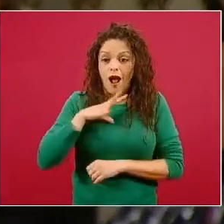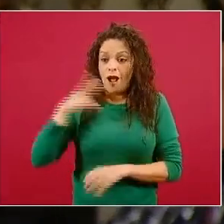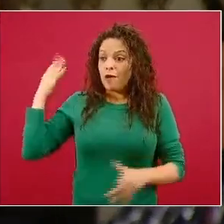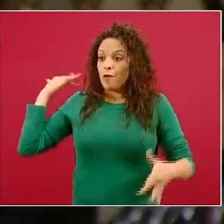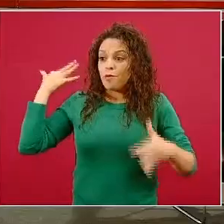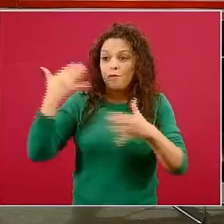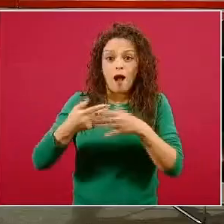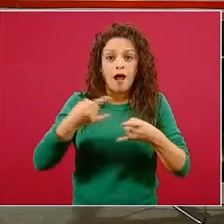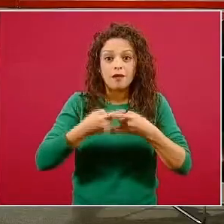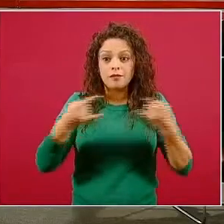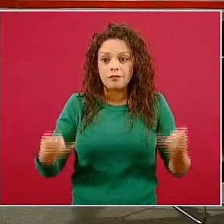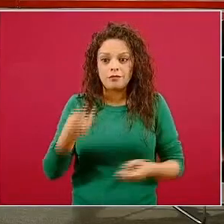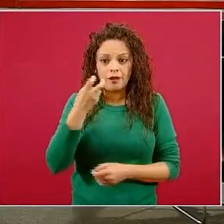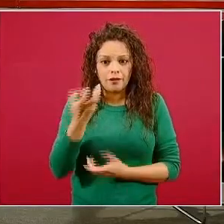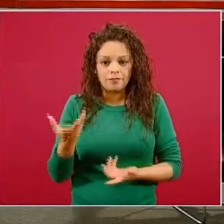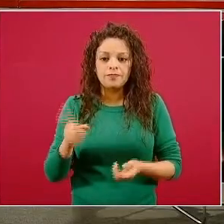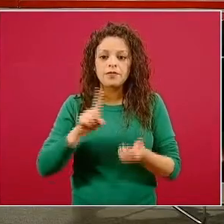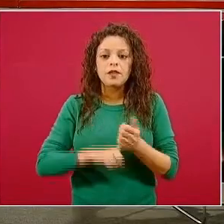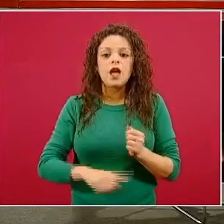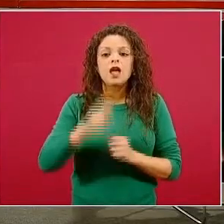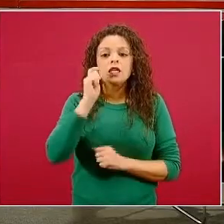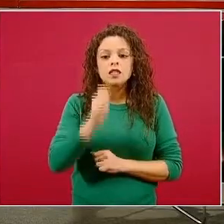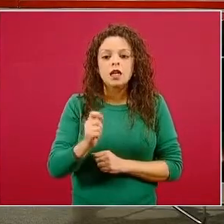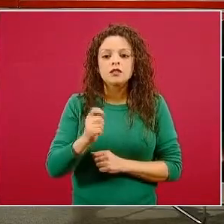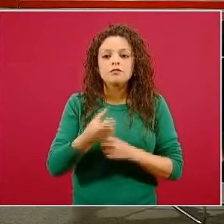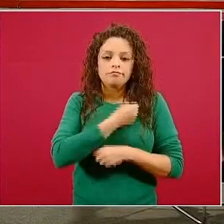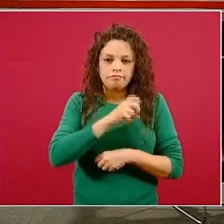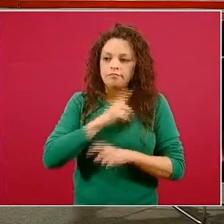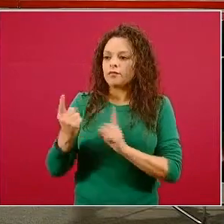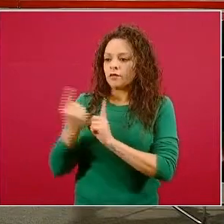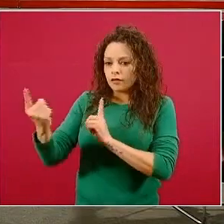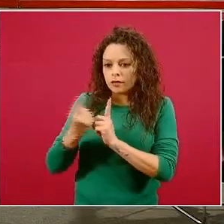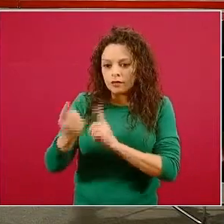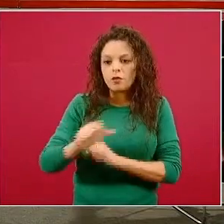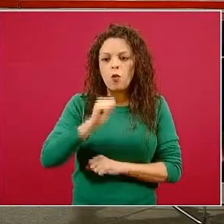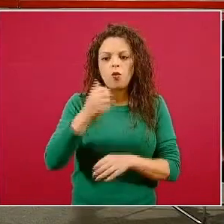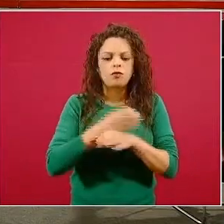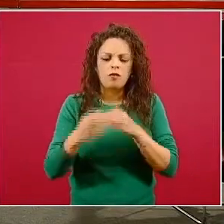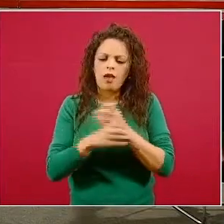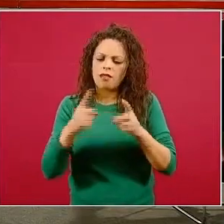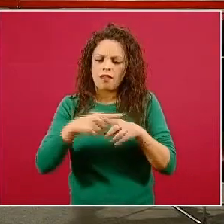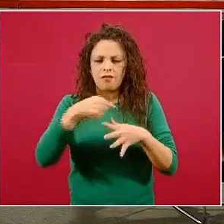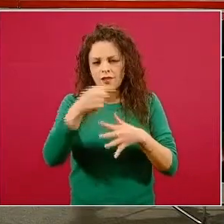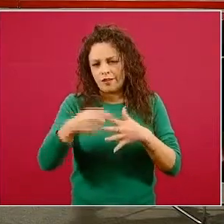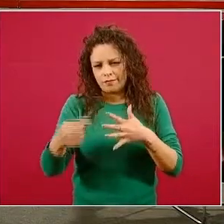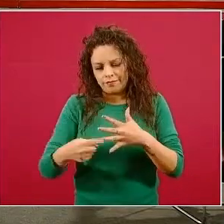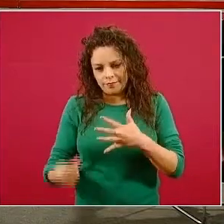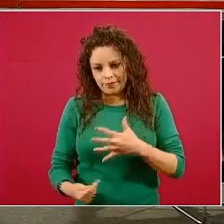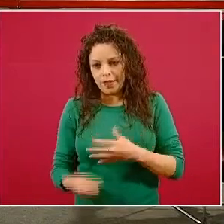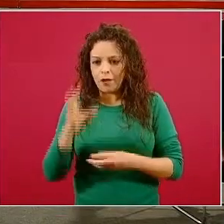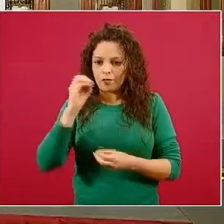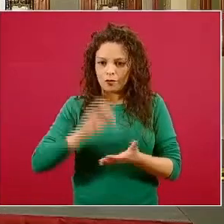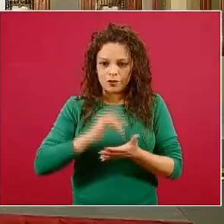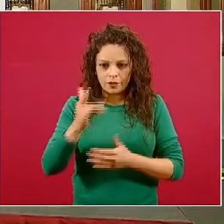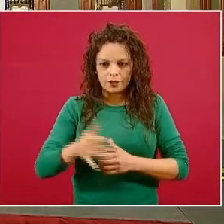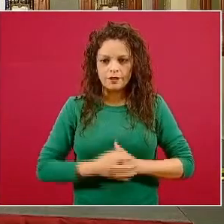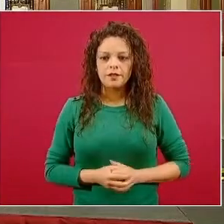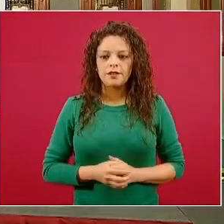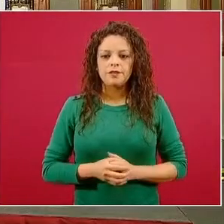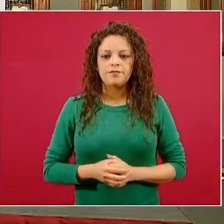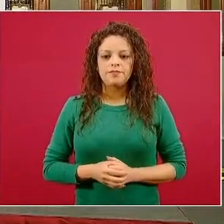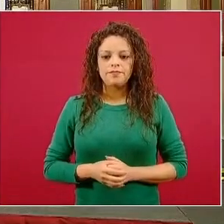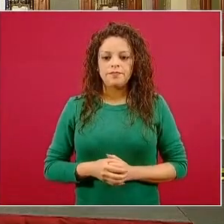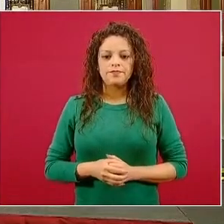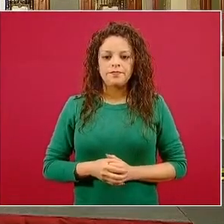respecto, el distanciamiento social y otros aspectos, doctor. Gracias. Muchas gracias. doctora Letza de la Torre, y